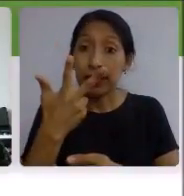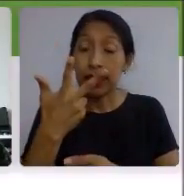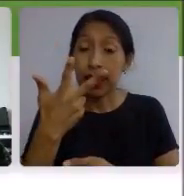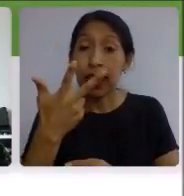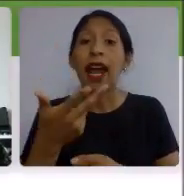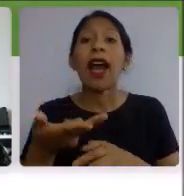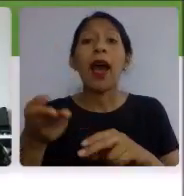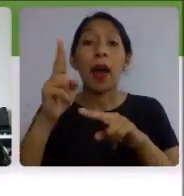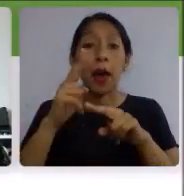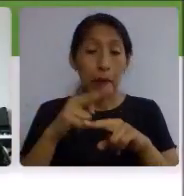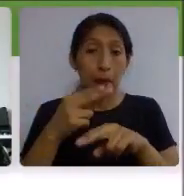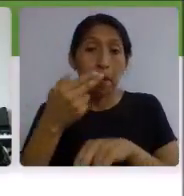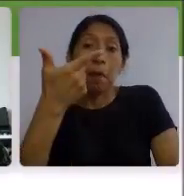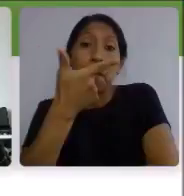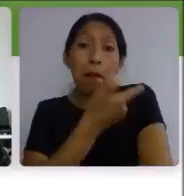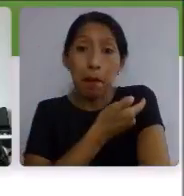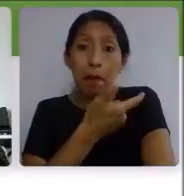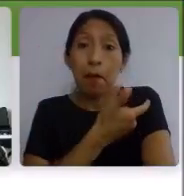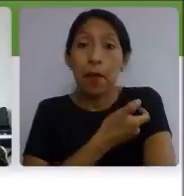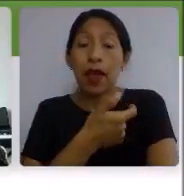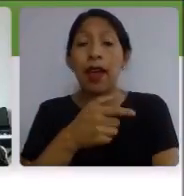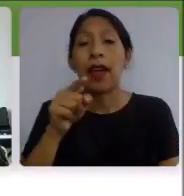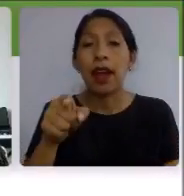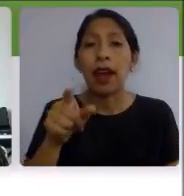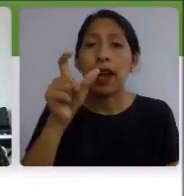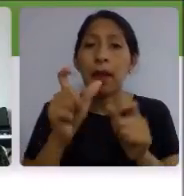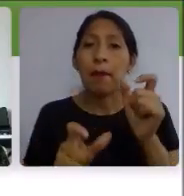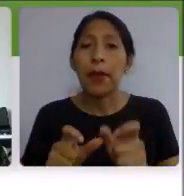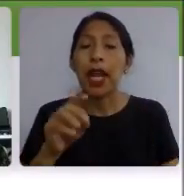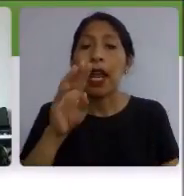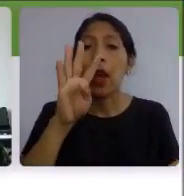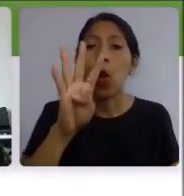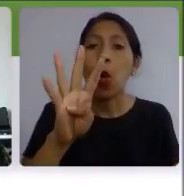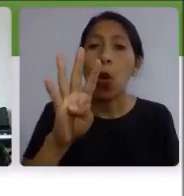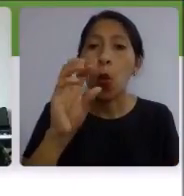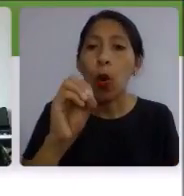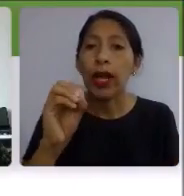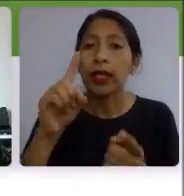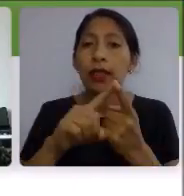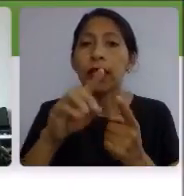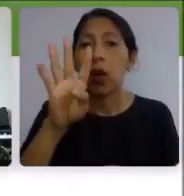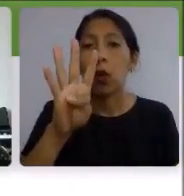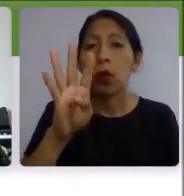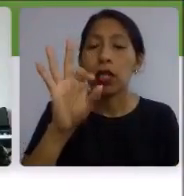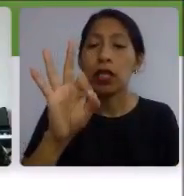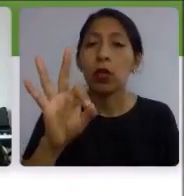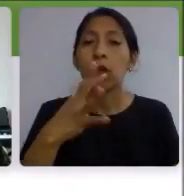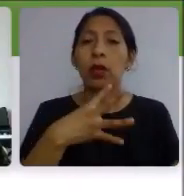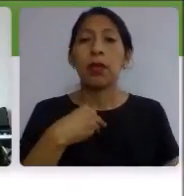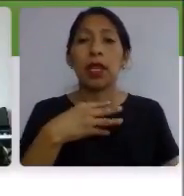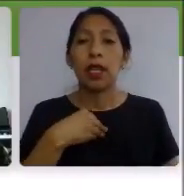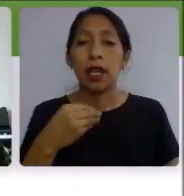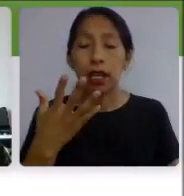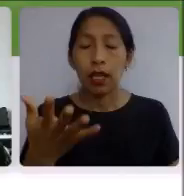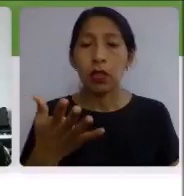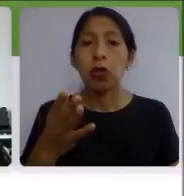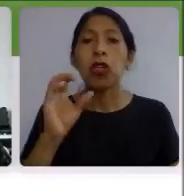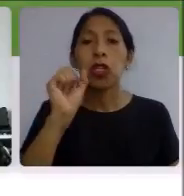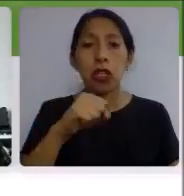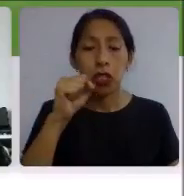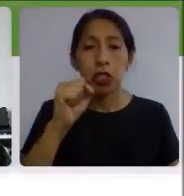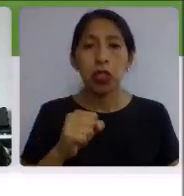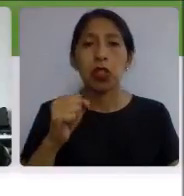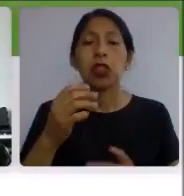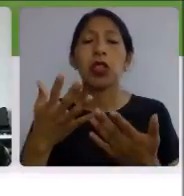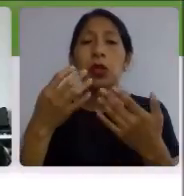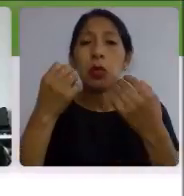refuerzo a la población de 40 a 49 años. Esto obviamente está dando mayor posibilidad de que